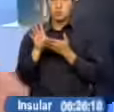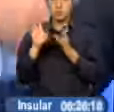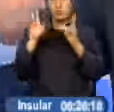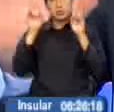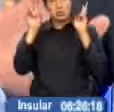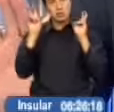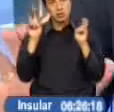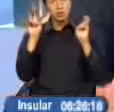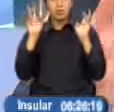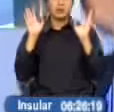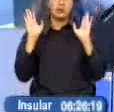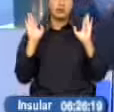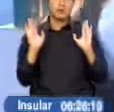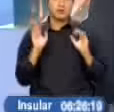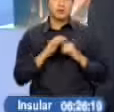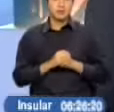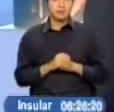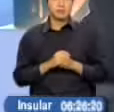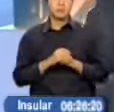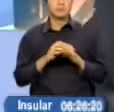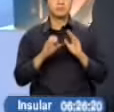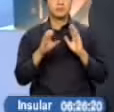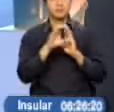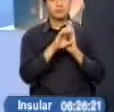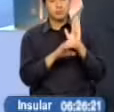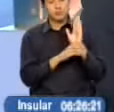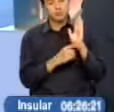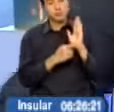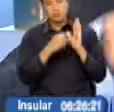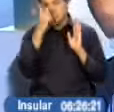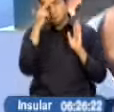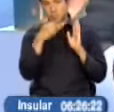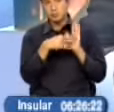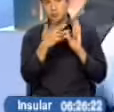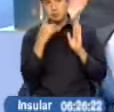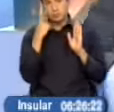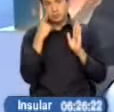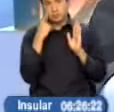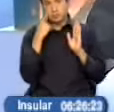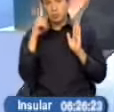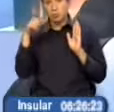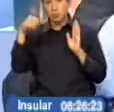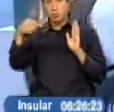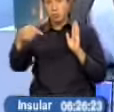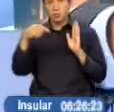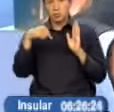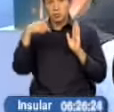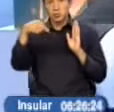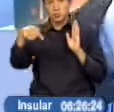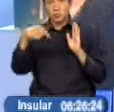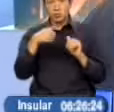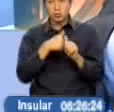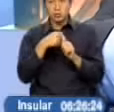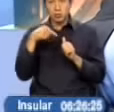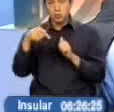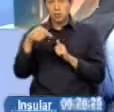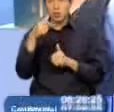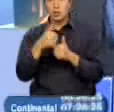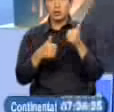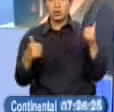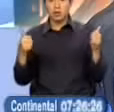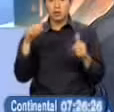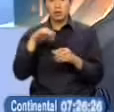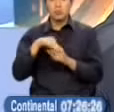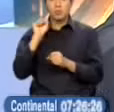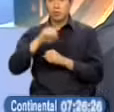aparentemente los mandatos mandatos constitucionales puede presentarse próximamente porque tampoco es muy distante a las elecciones